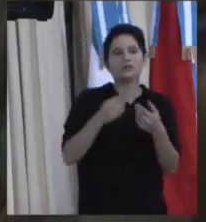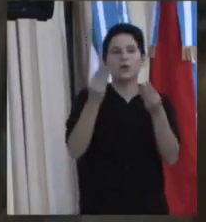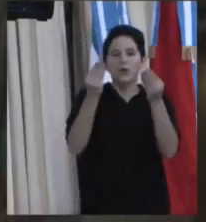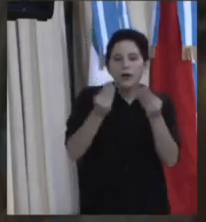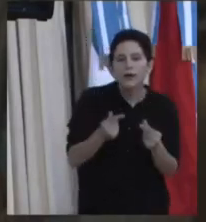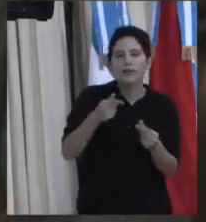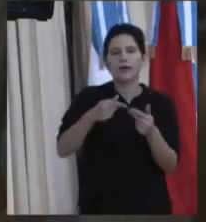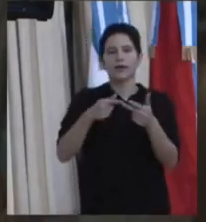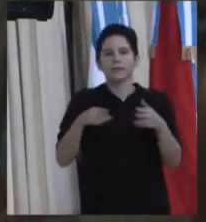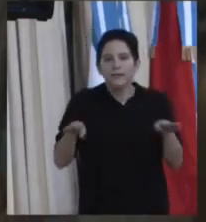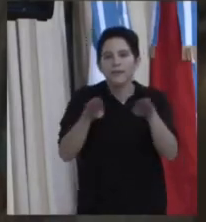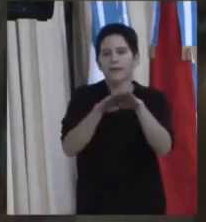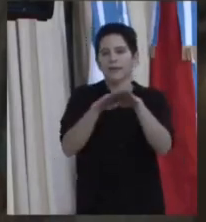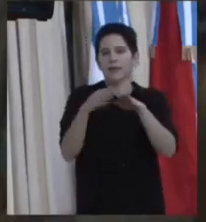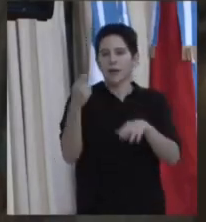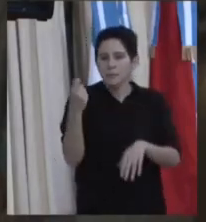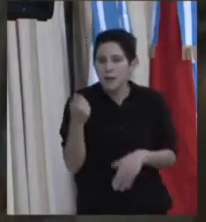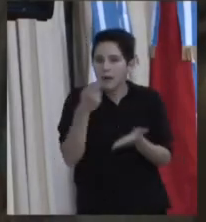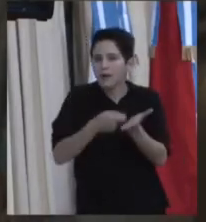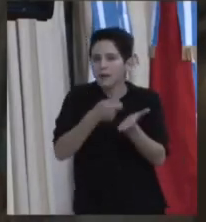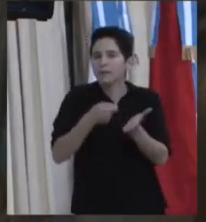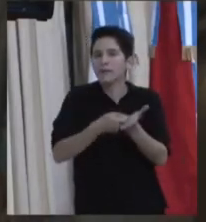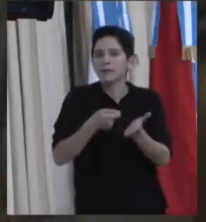calidad, equidad, financiamiento,